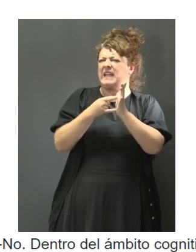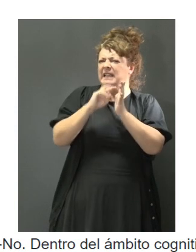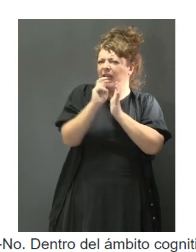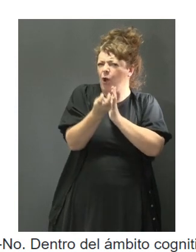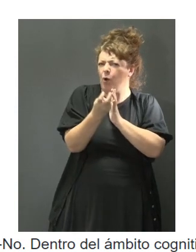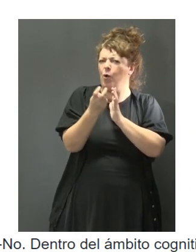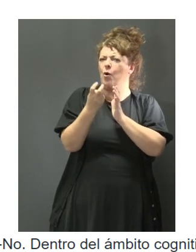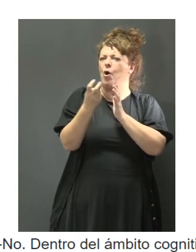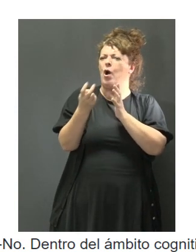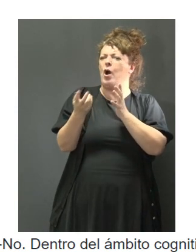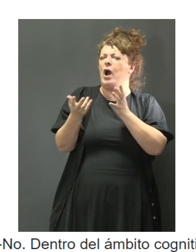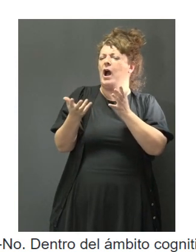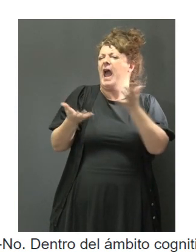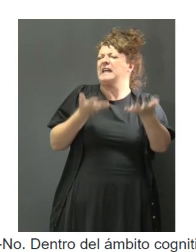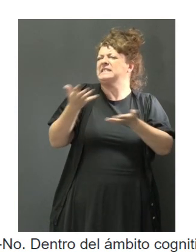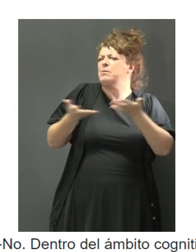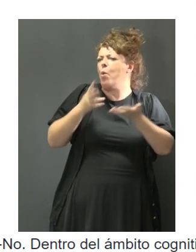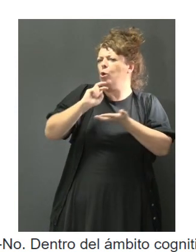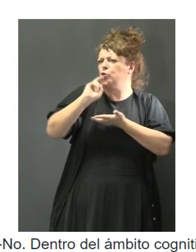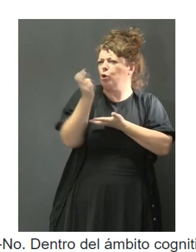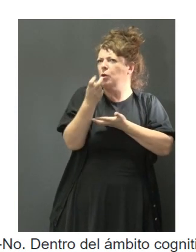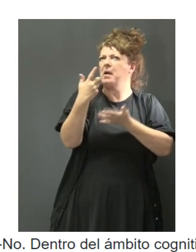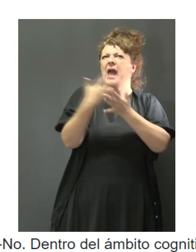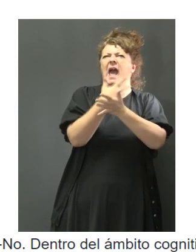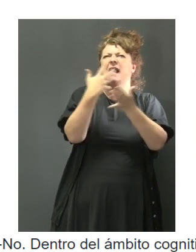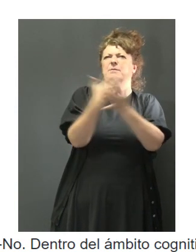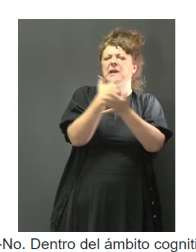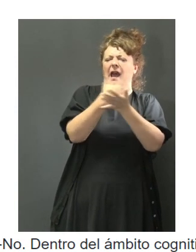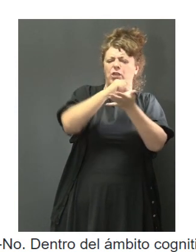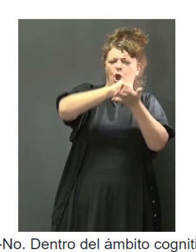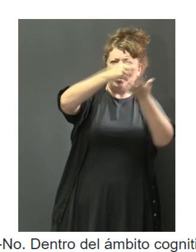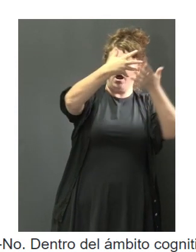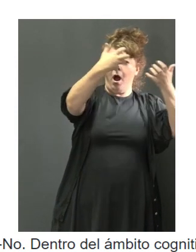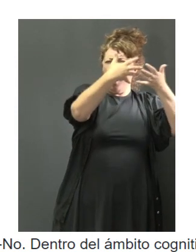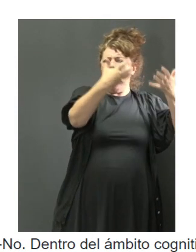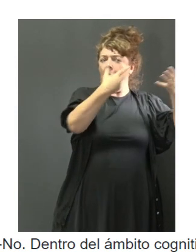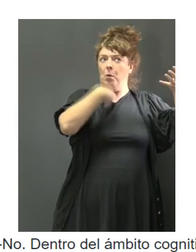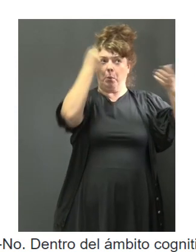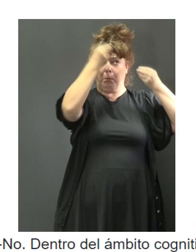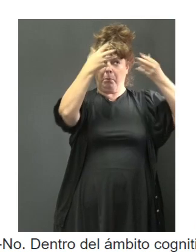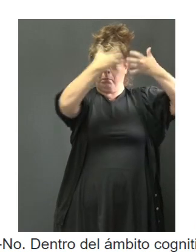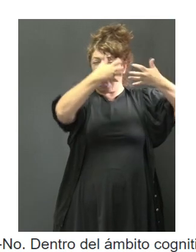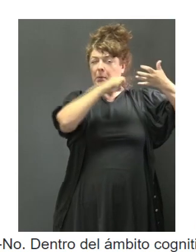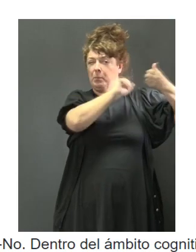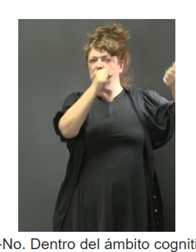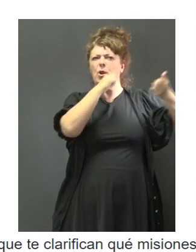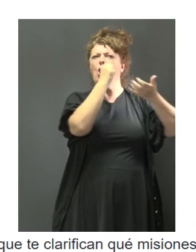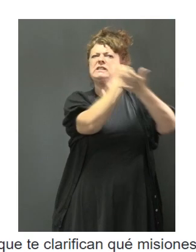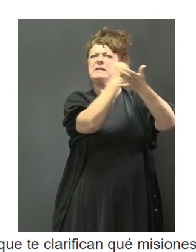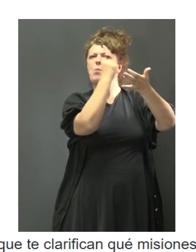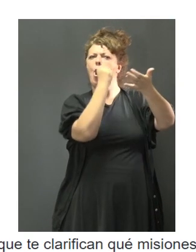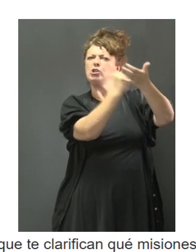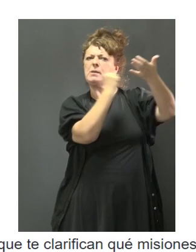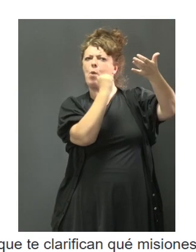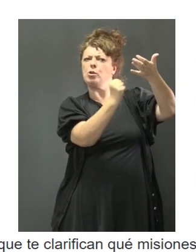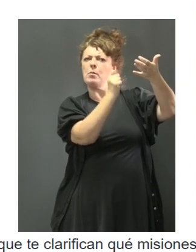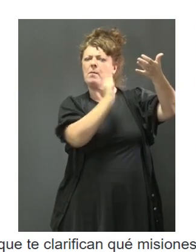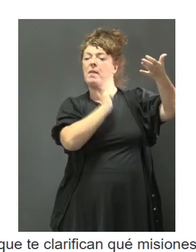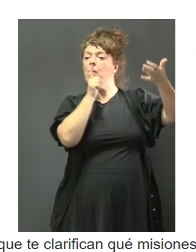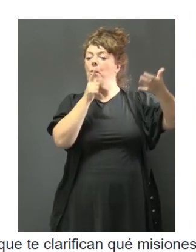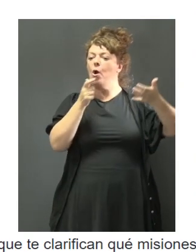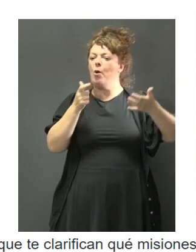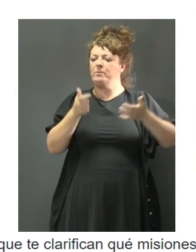de estímulos, que no tiene que ser explicación escrita, sino que te lo hacen con símbolos. Pues, por ejemplo, los juegos de